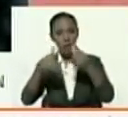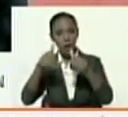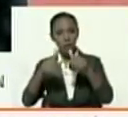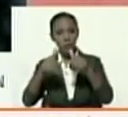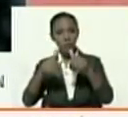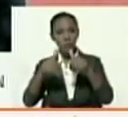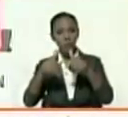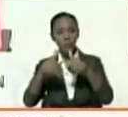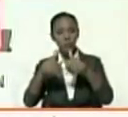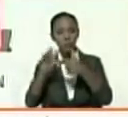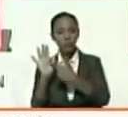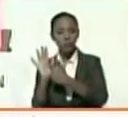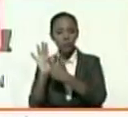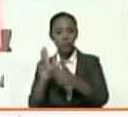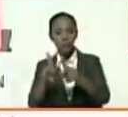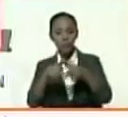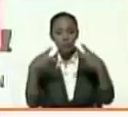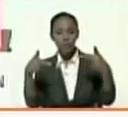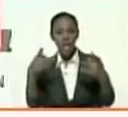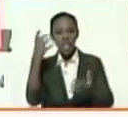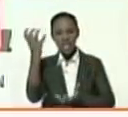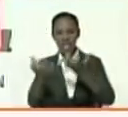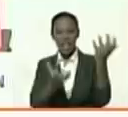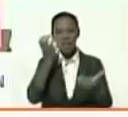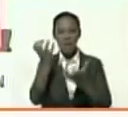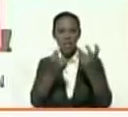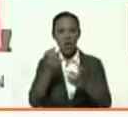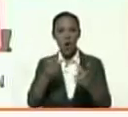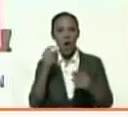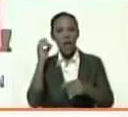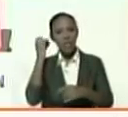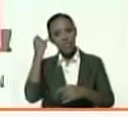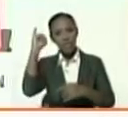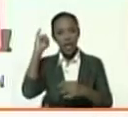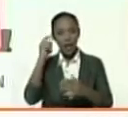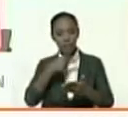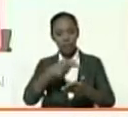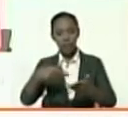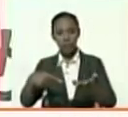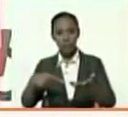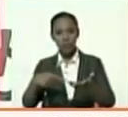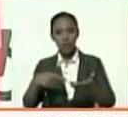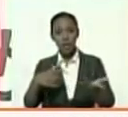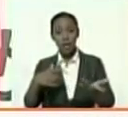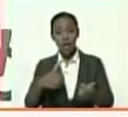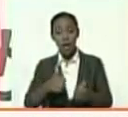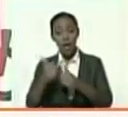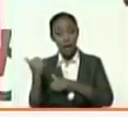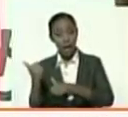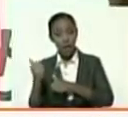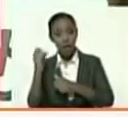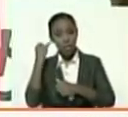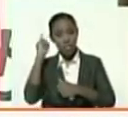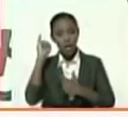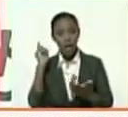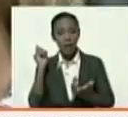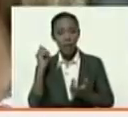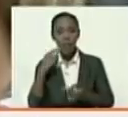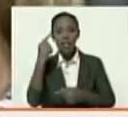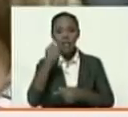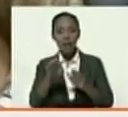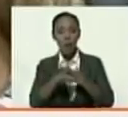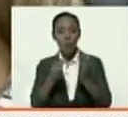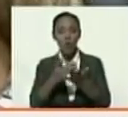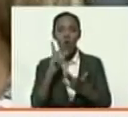salió en la prensa: están quemando las actas de no sé dónde. ¿Quién las estaba quemando? Ellos, para decirle al mundo: no